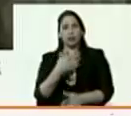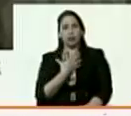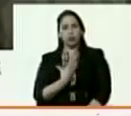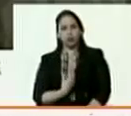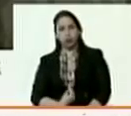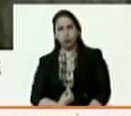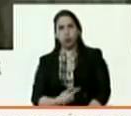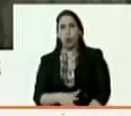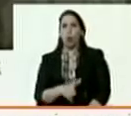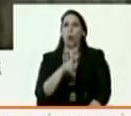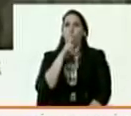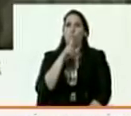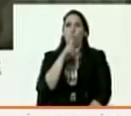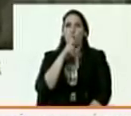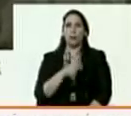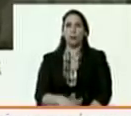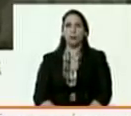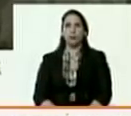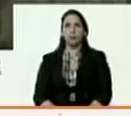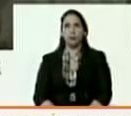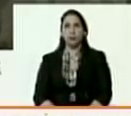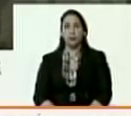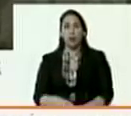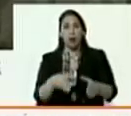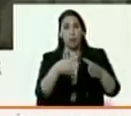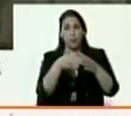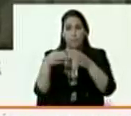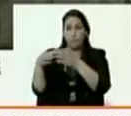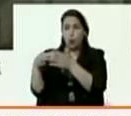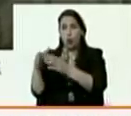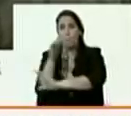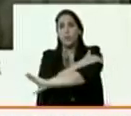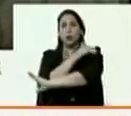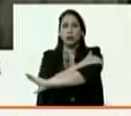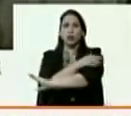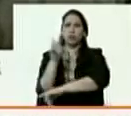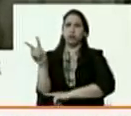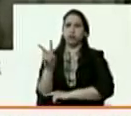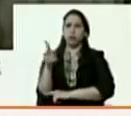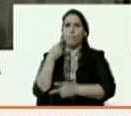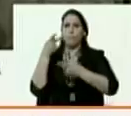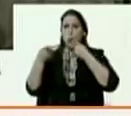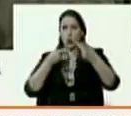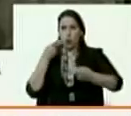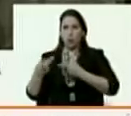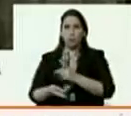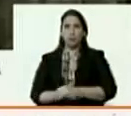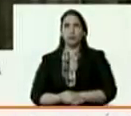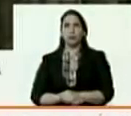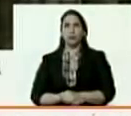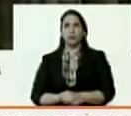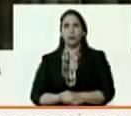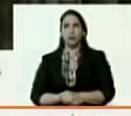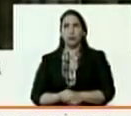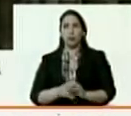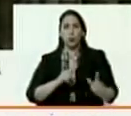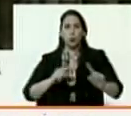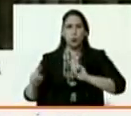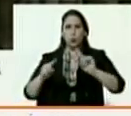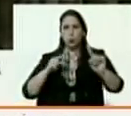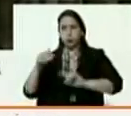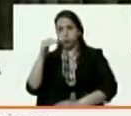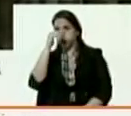y lamentable que sectores de la oposición política venezolana, actuando como